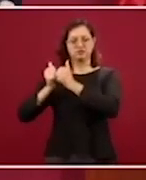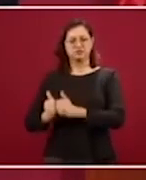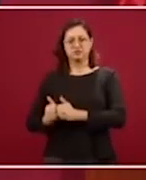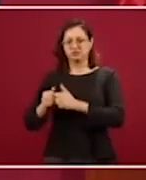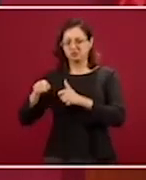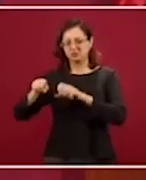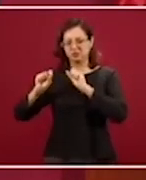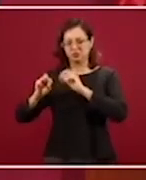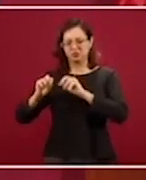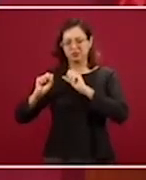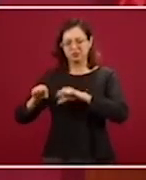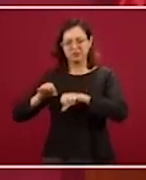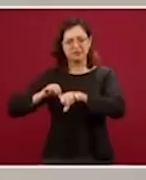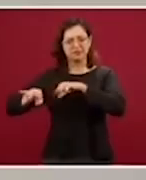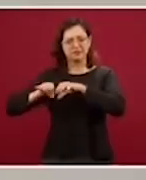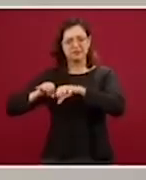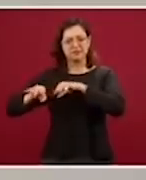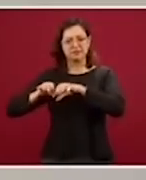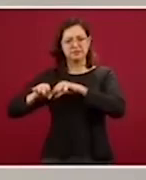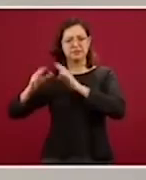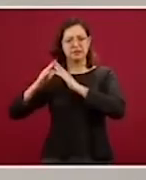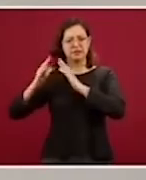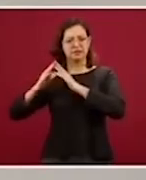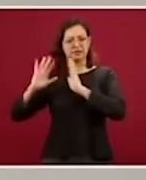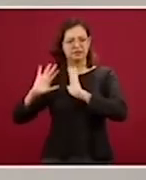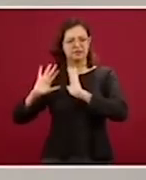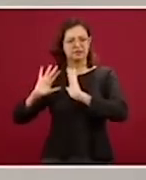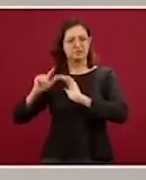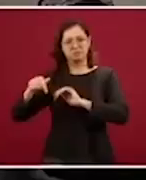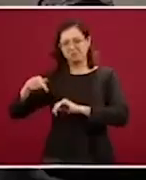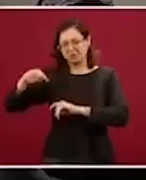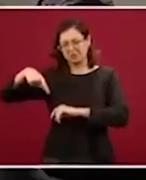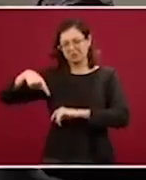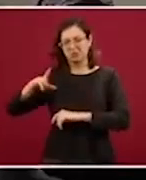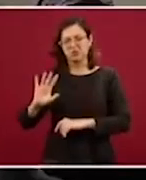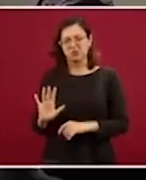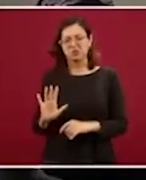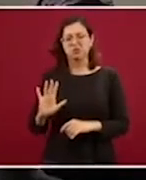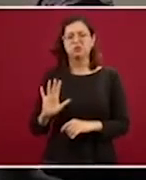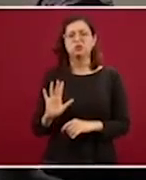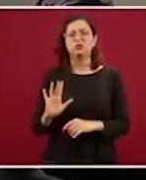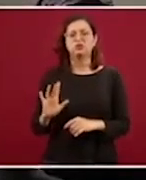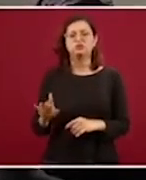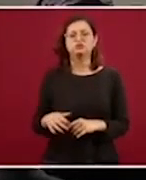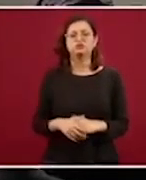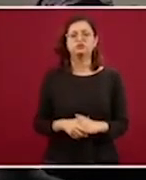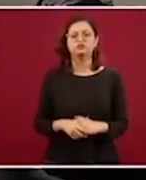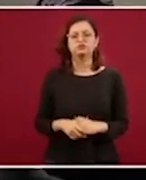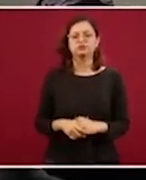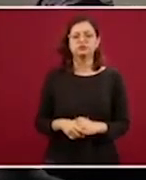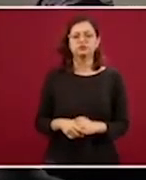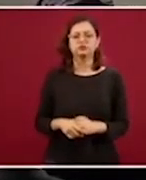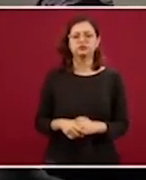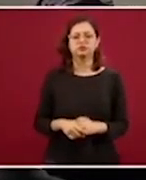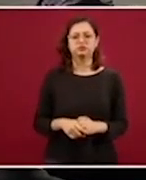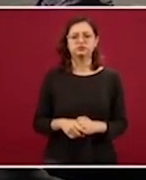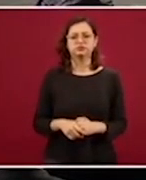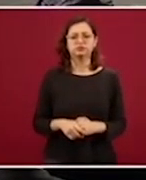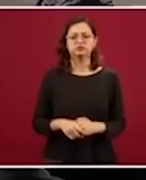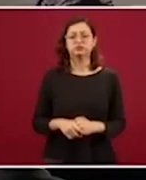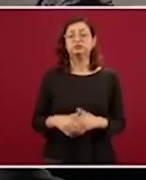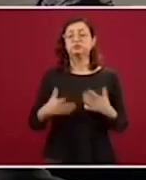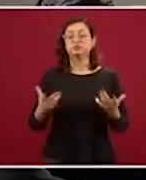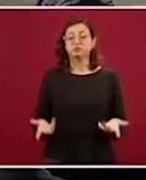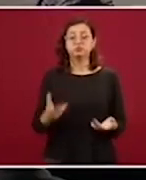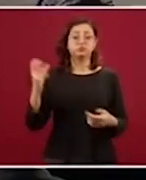necesario para que nos congreguemos menos. La tercera medida es esta reprogramación de los